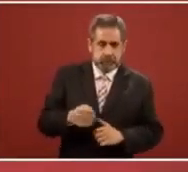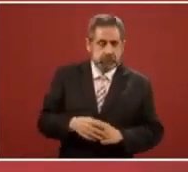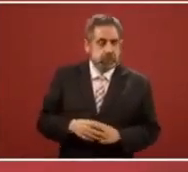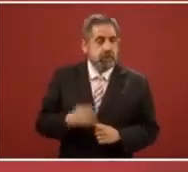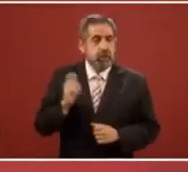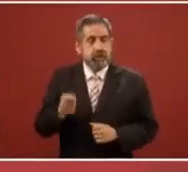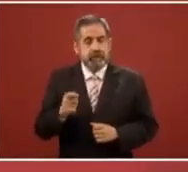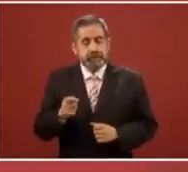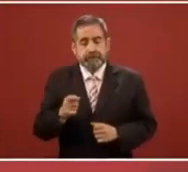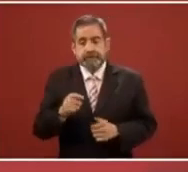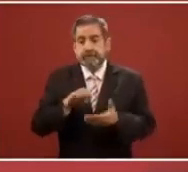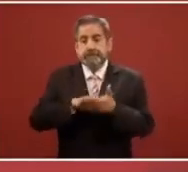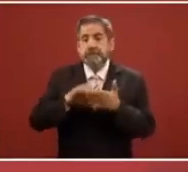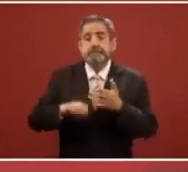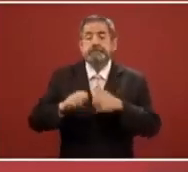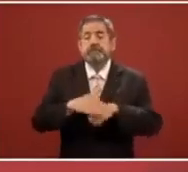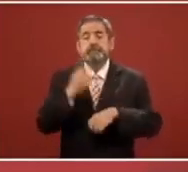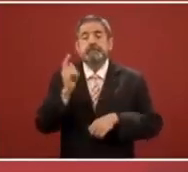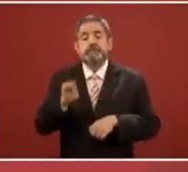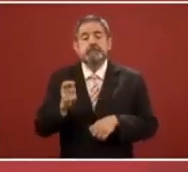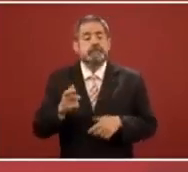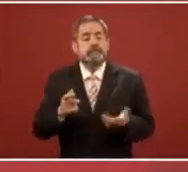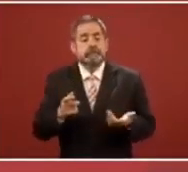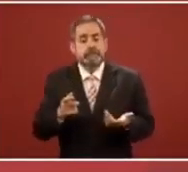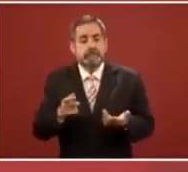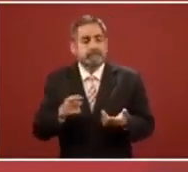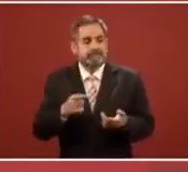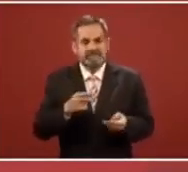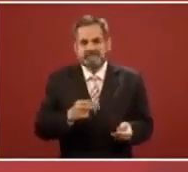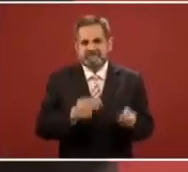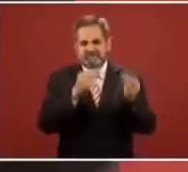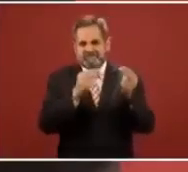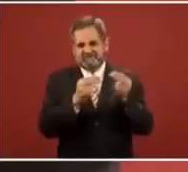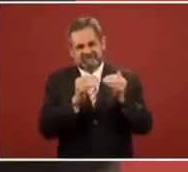son, por lo general, los más grandes.